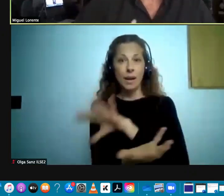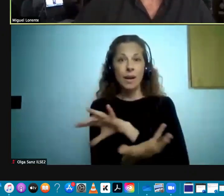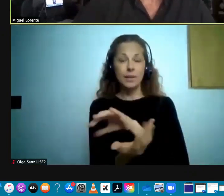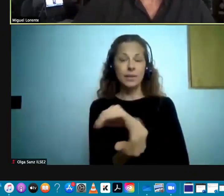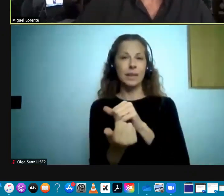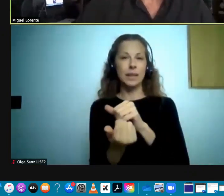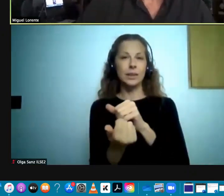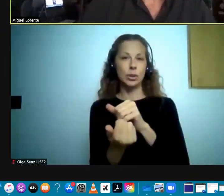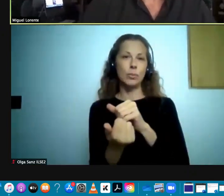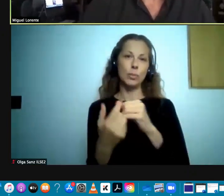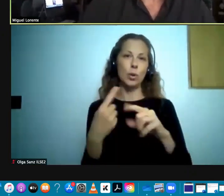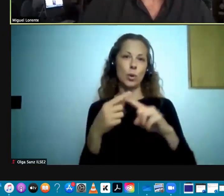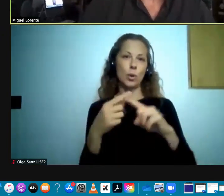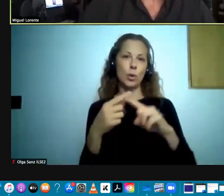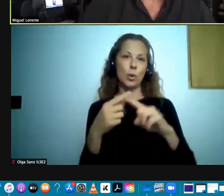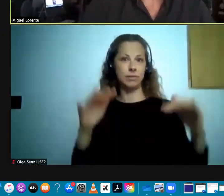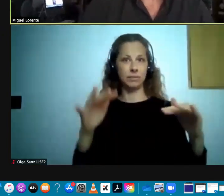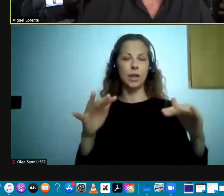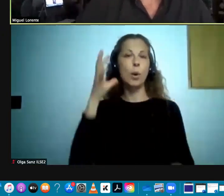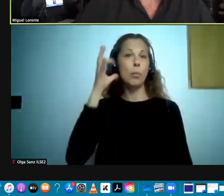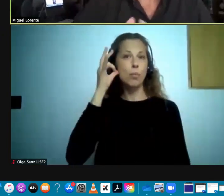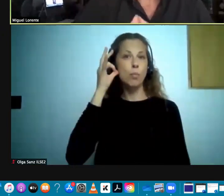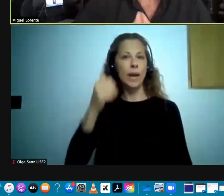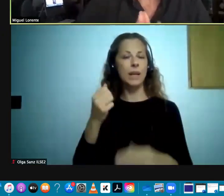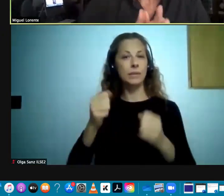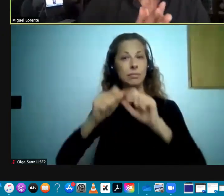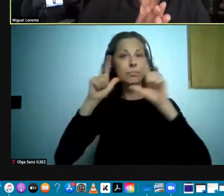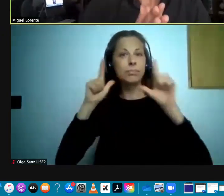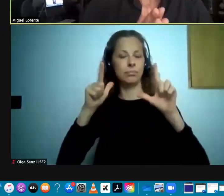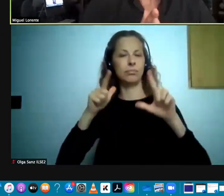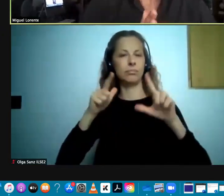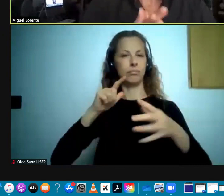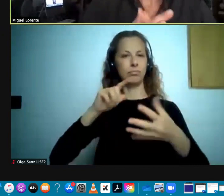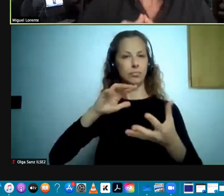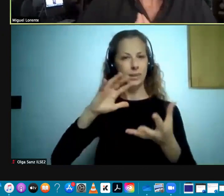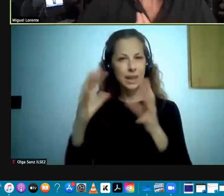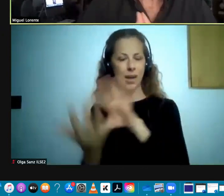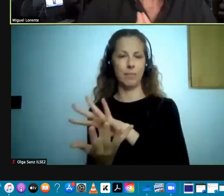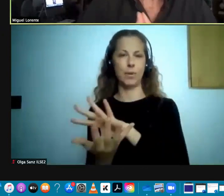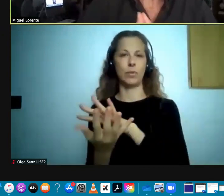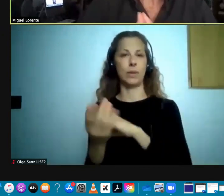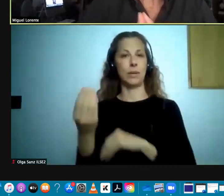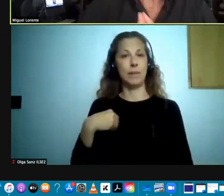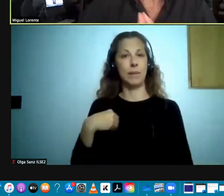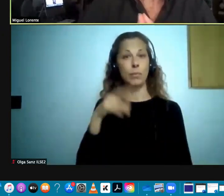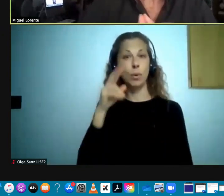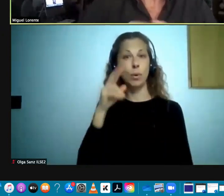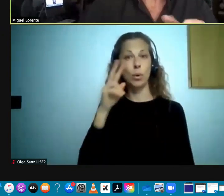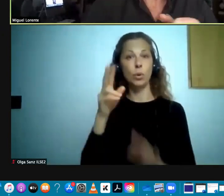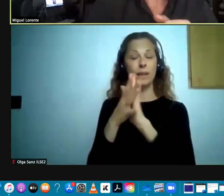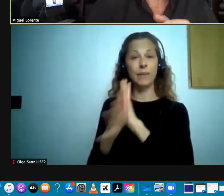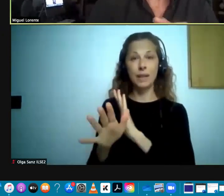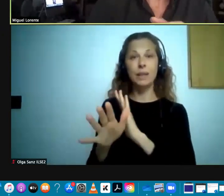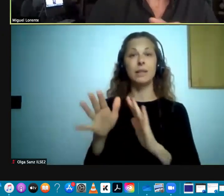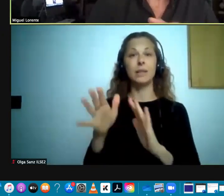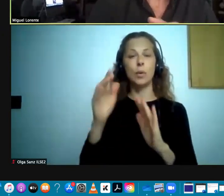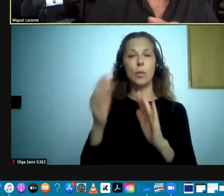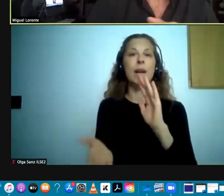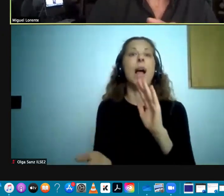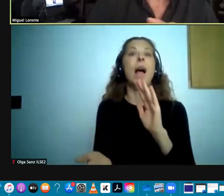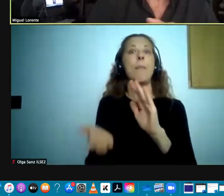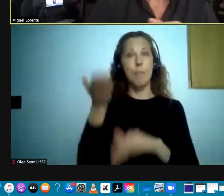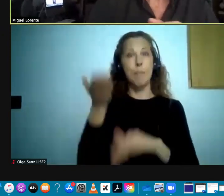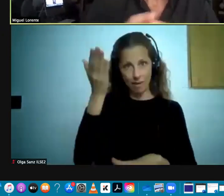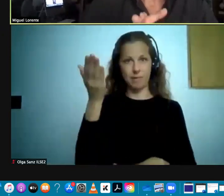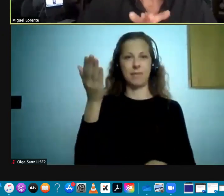liderada y protagonizada por las mujeres, se está traduciendo en gran medida en un incremento de la violencia contra las mujeres. Lo vimos en